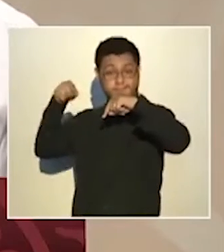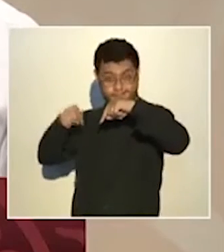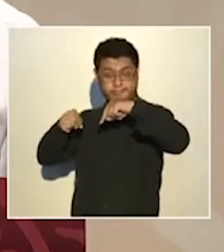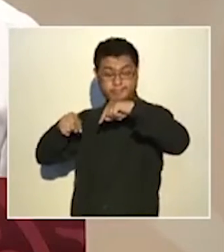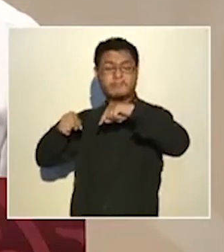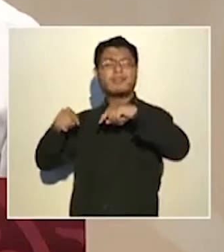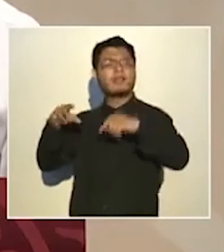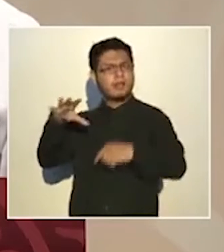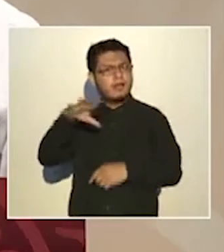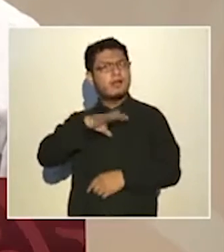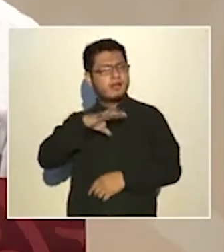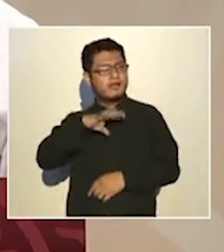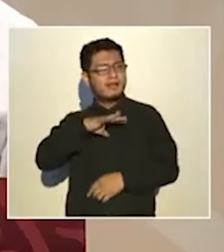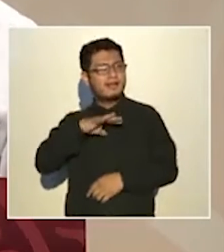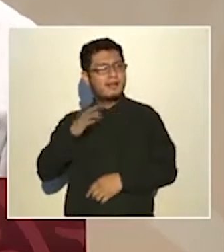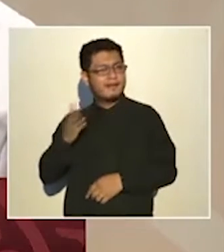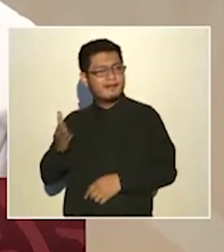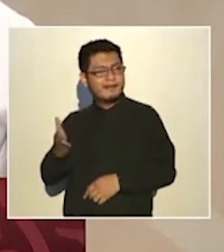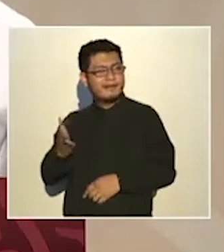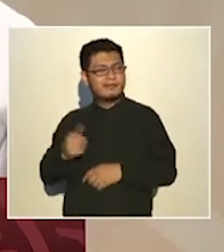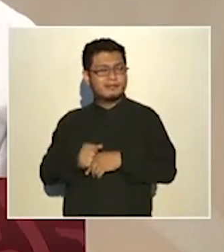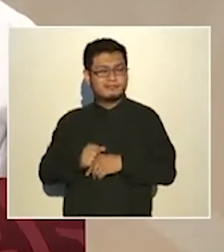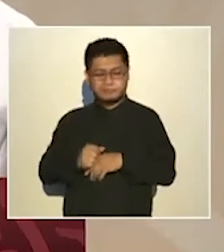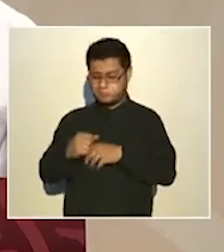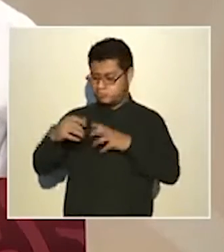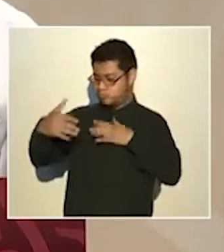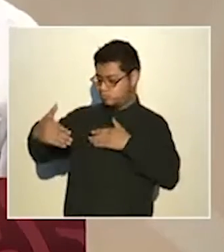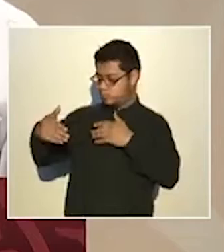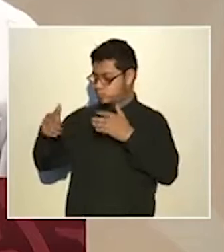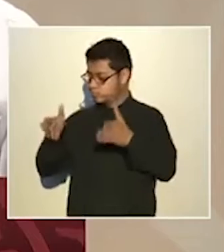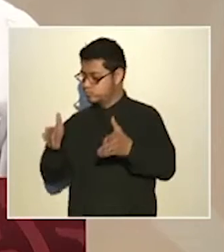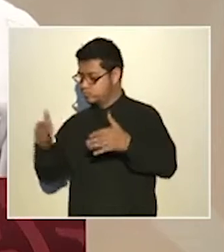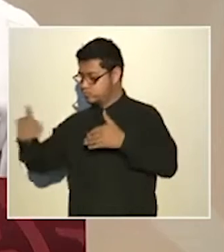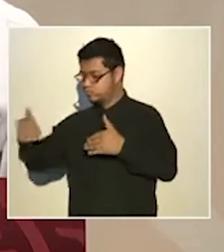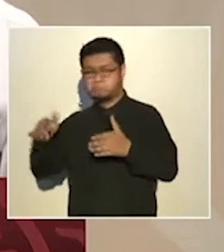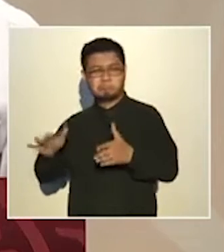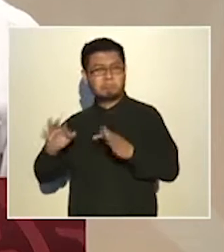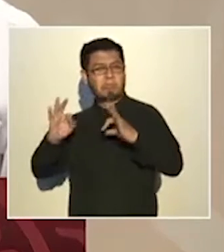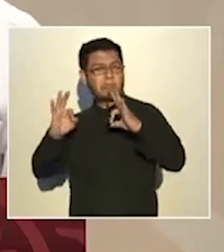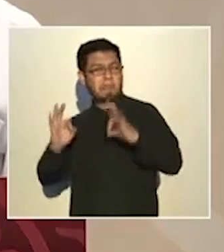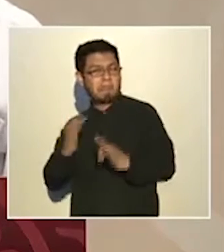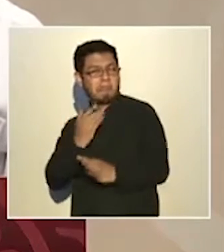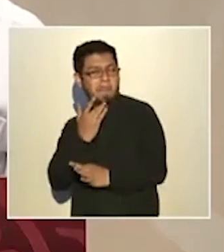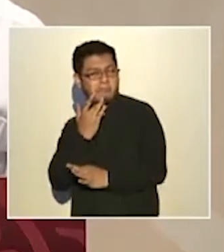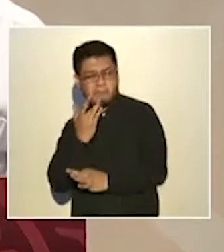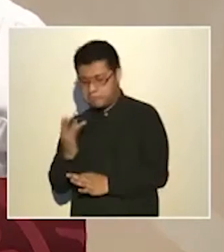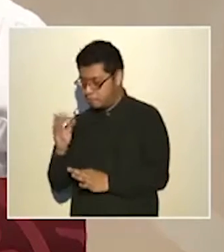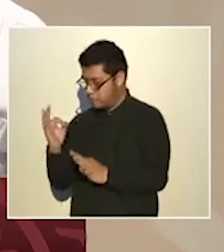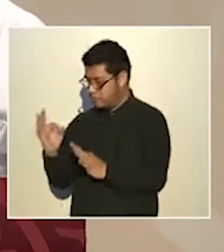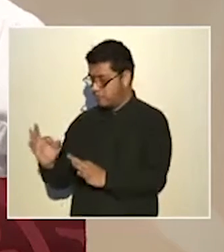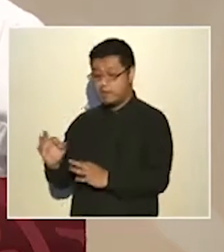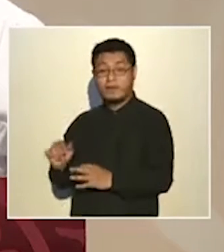tenemos una región extraordinaria en riquezas